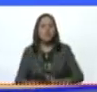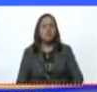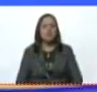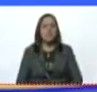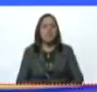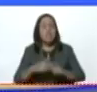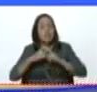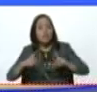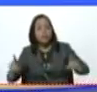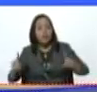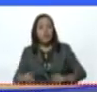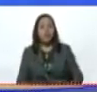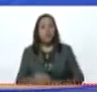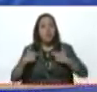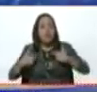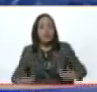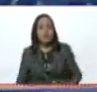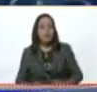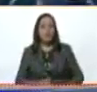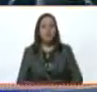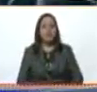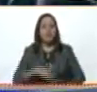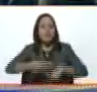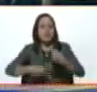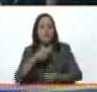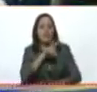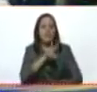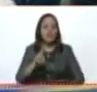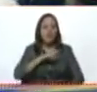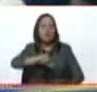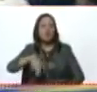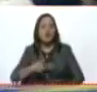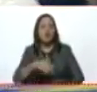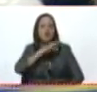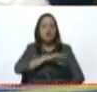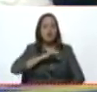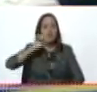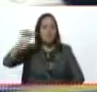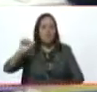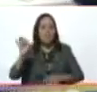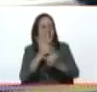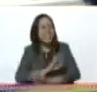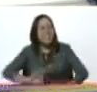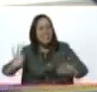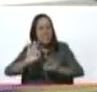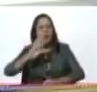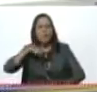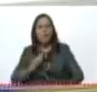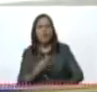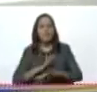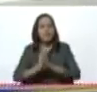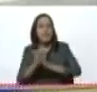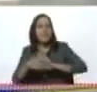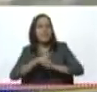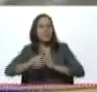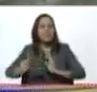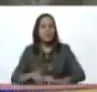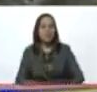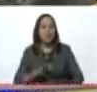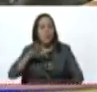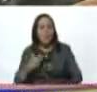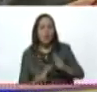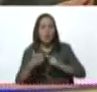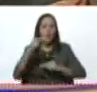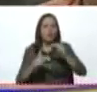humanista, cristiano del siglo XXI. Nuestro socialismo. Nadie ni nadie nos quitará el derecho a construir nuestra